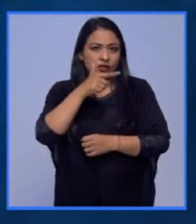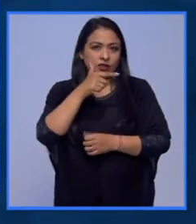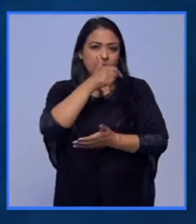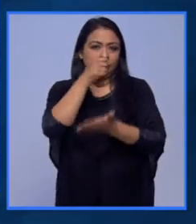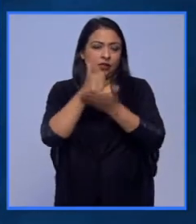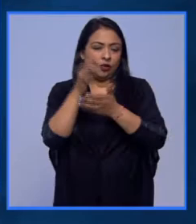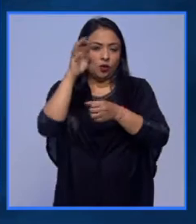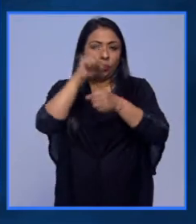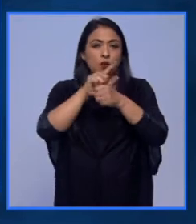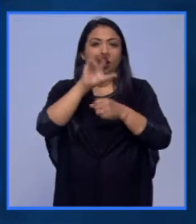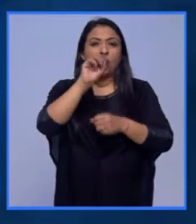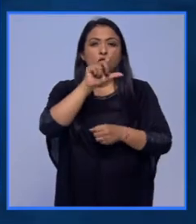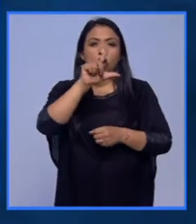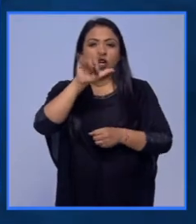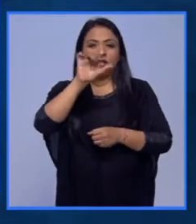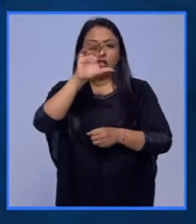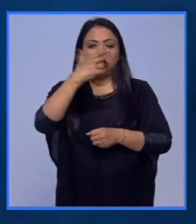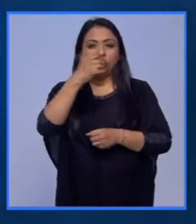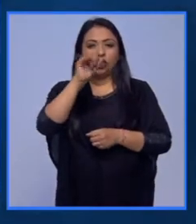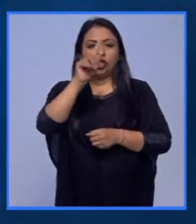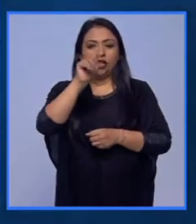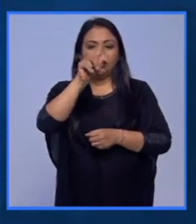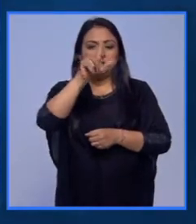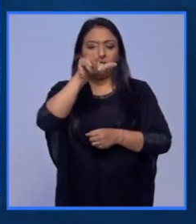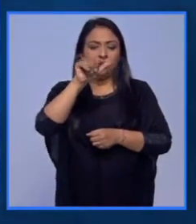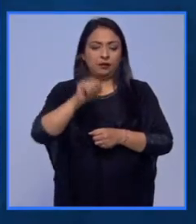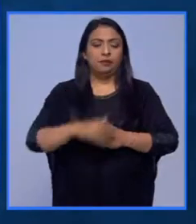Cultural Olinyo-Lisli.